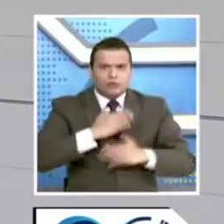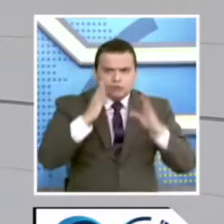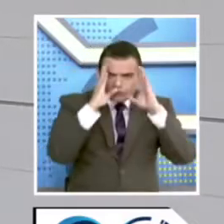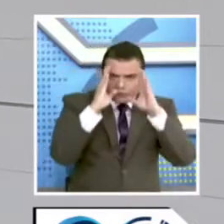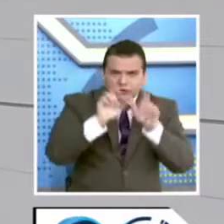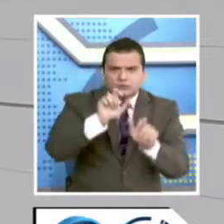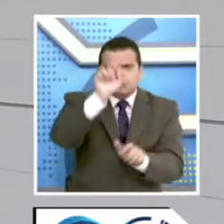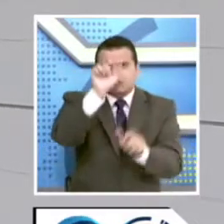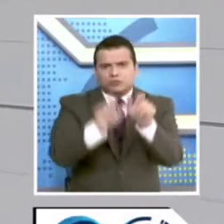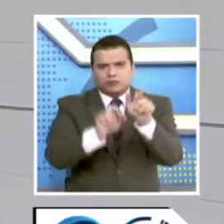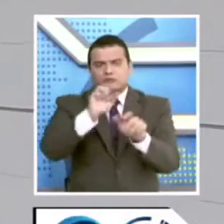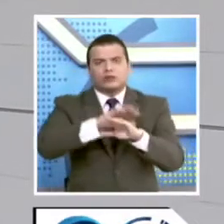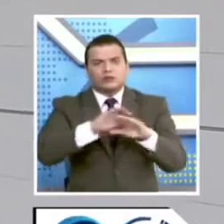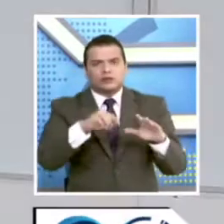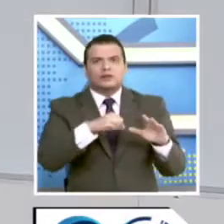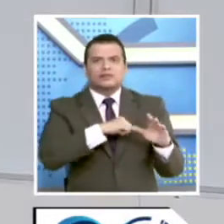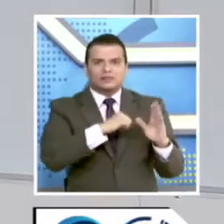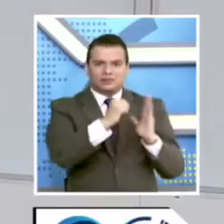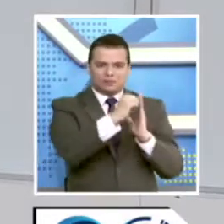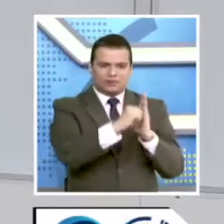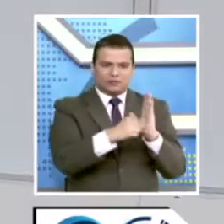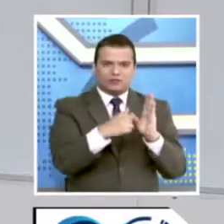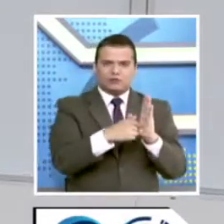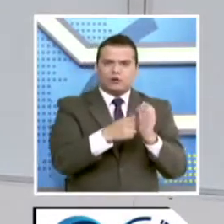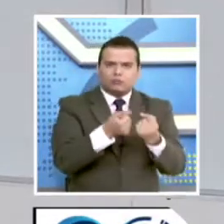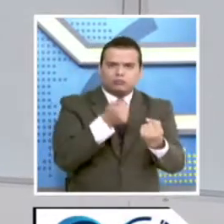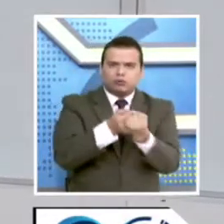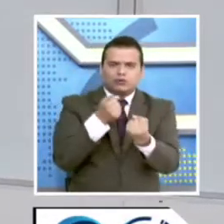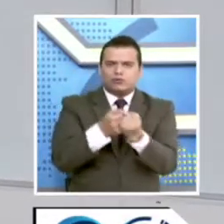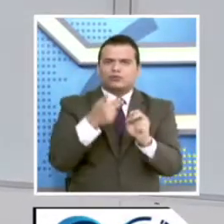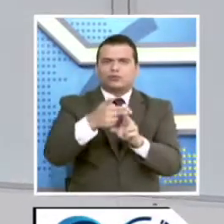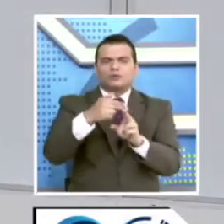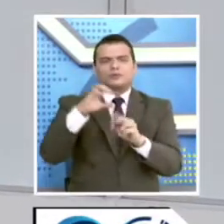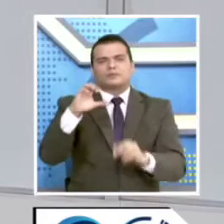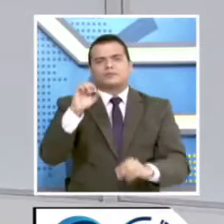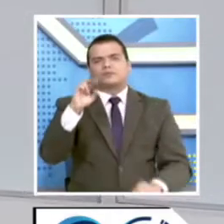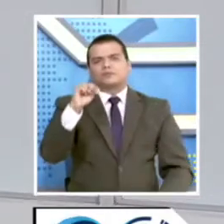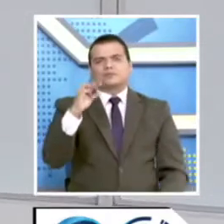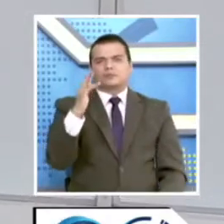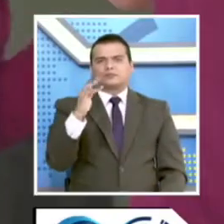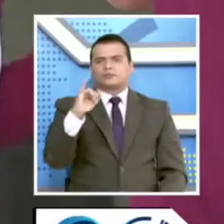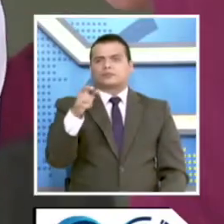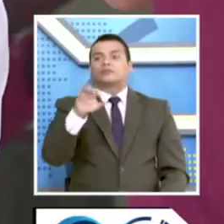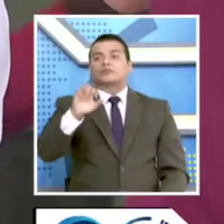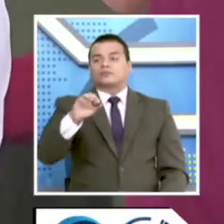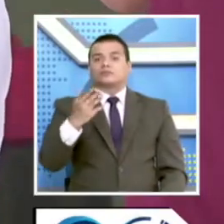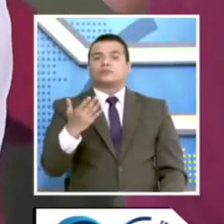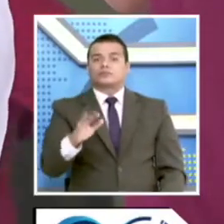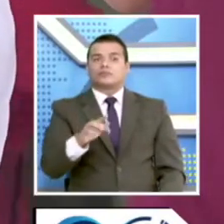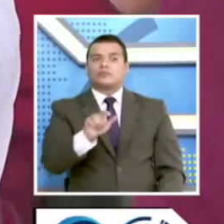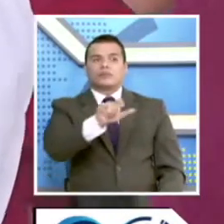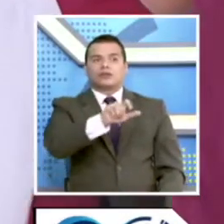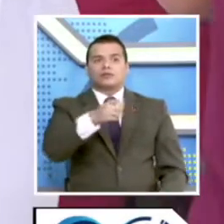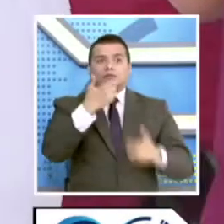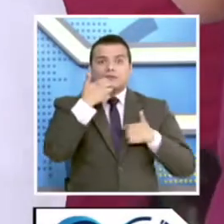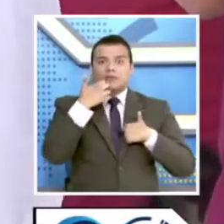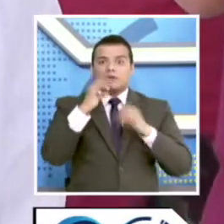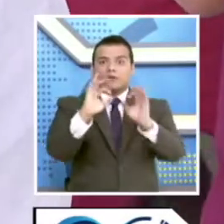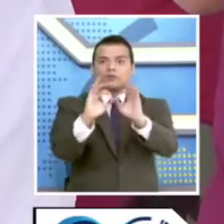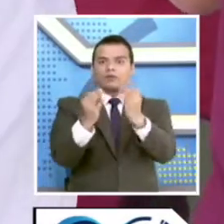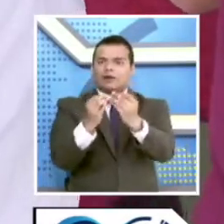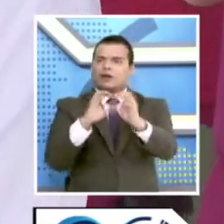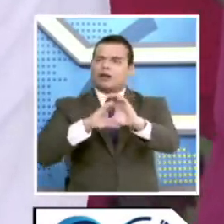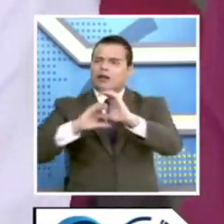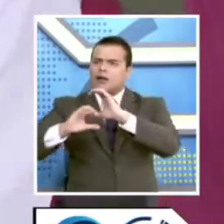un programa de acompañamiento que se llama Contigo, hay comunicación constante con los familiares de los pacientes. Por este tipo